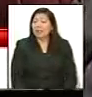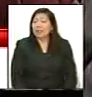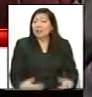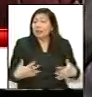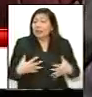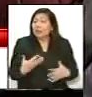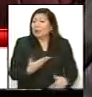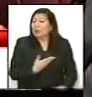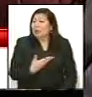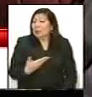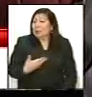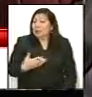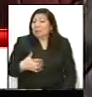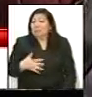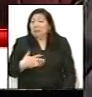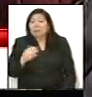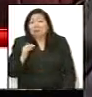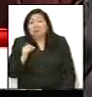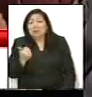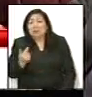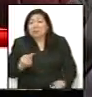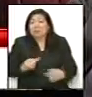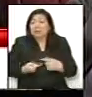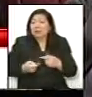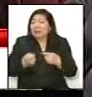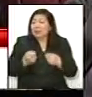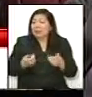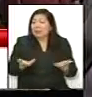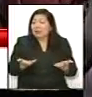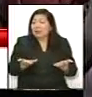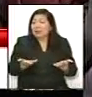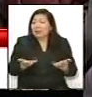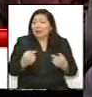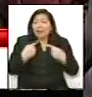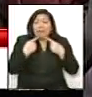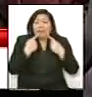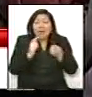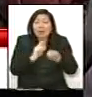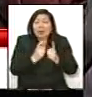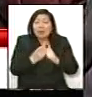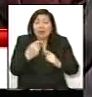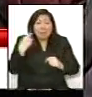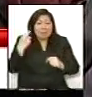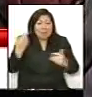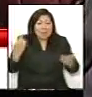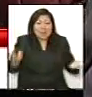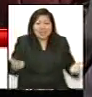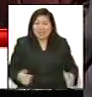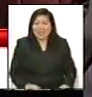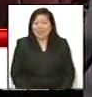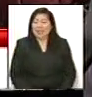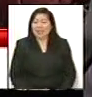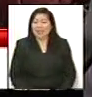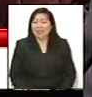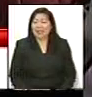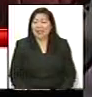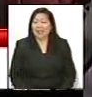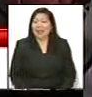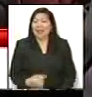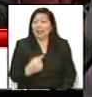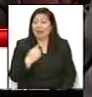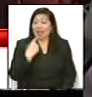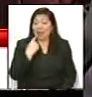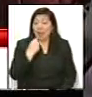asustados de que el presidente nos pueda mañana venir y exigir su famosa reforma política. El politicólogo